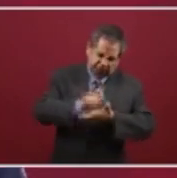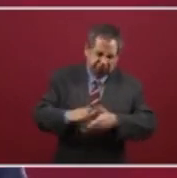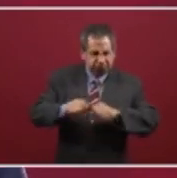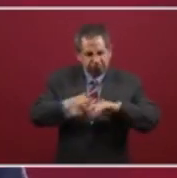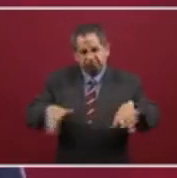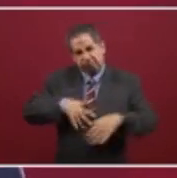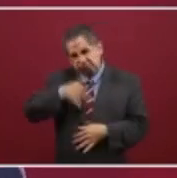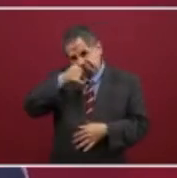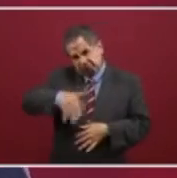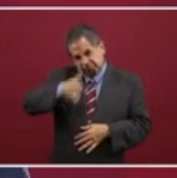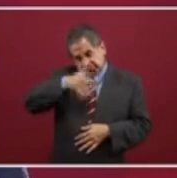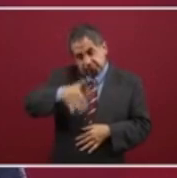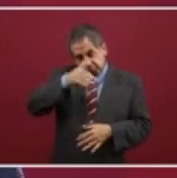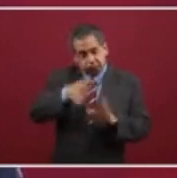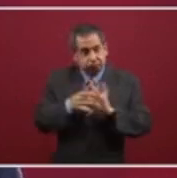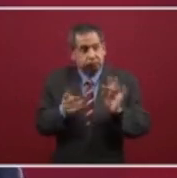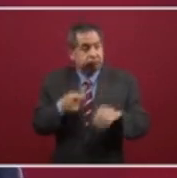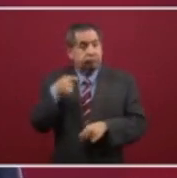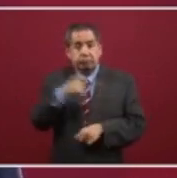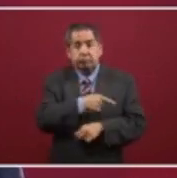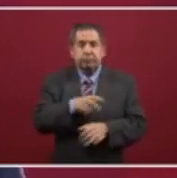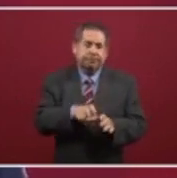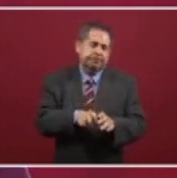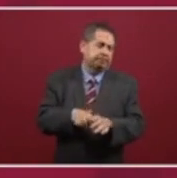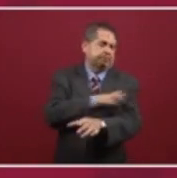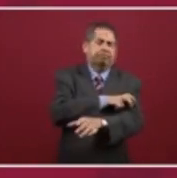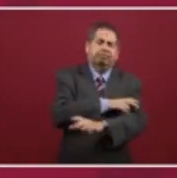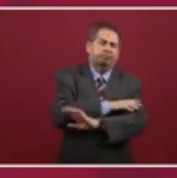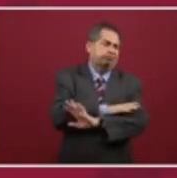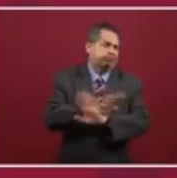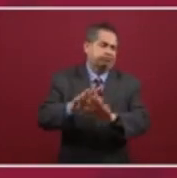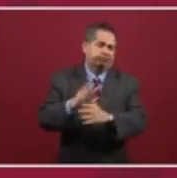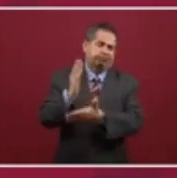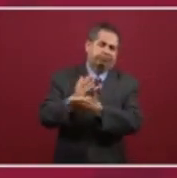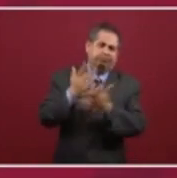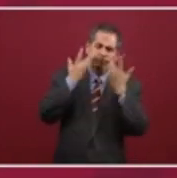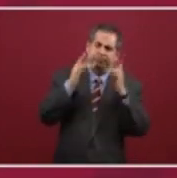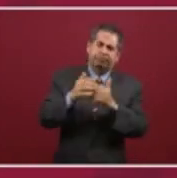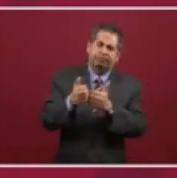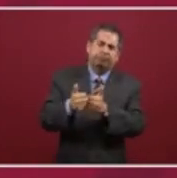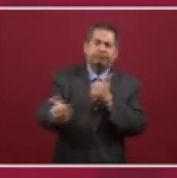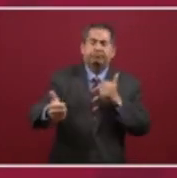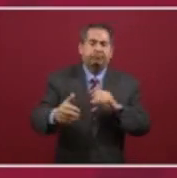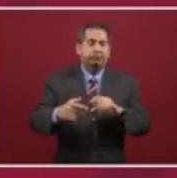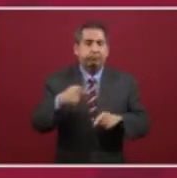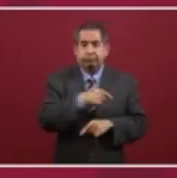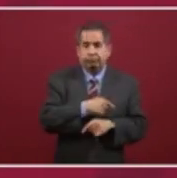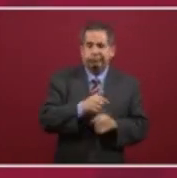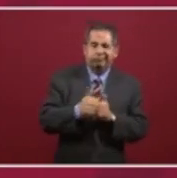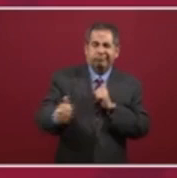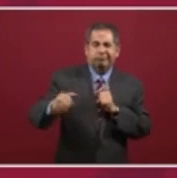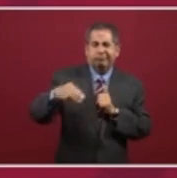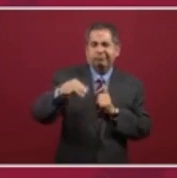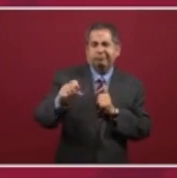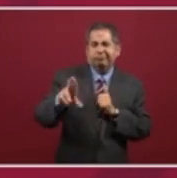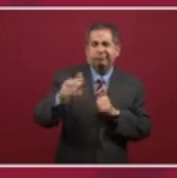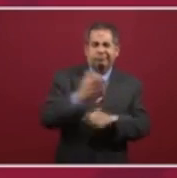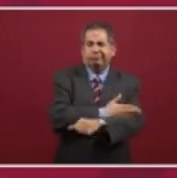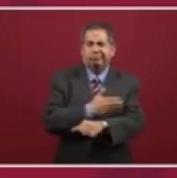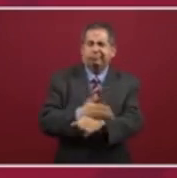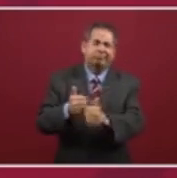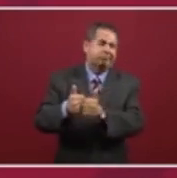se desliga, se deslinda, se separa de Madero, se